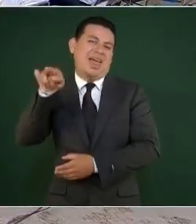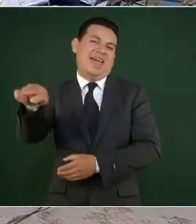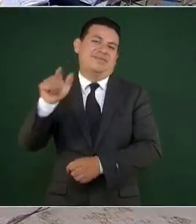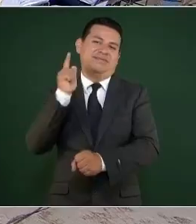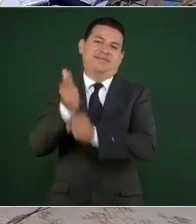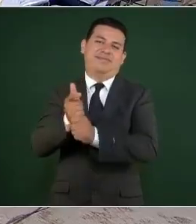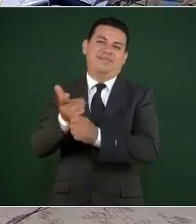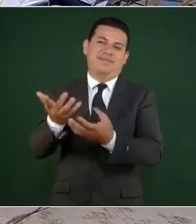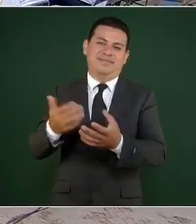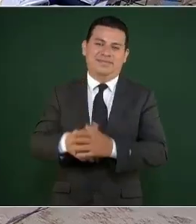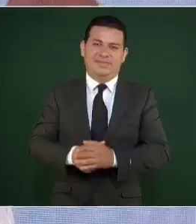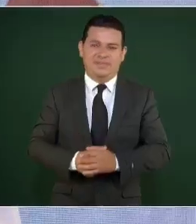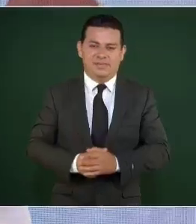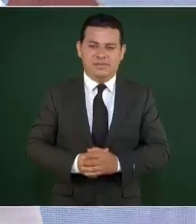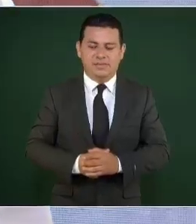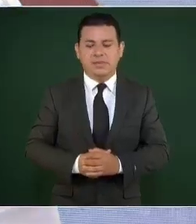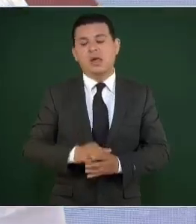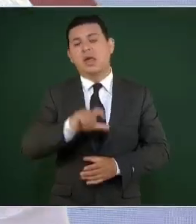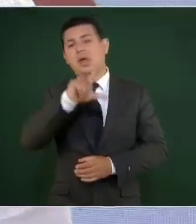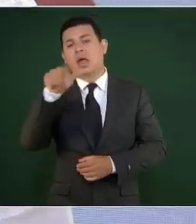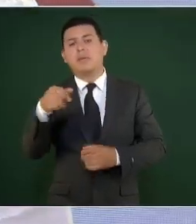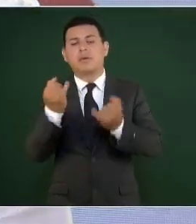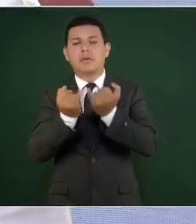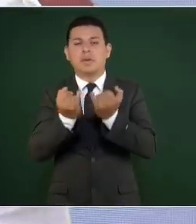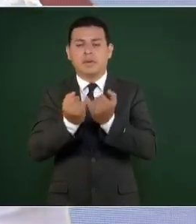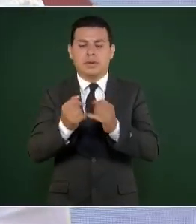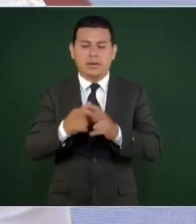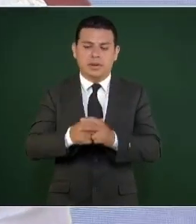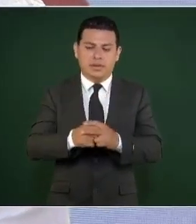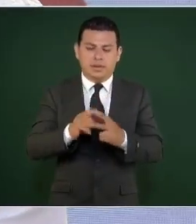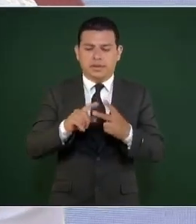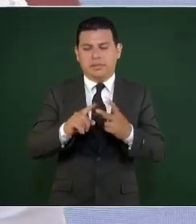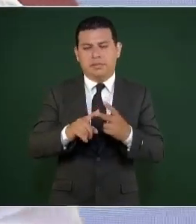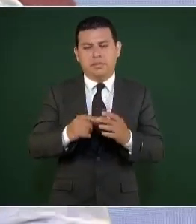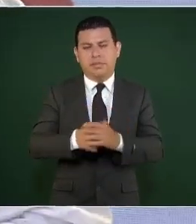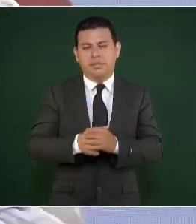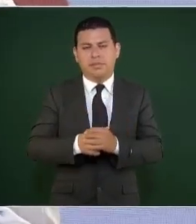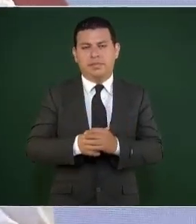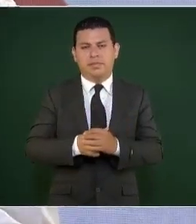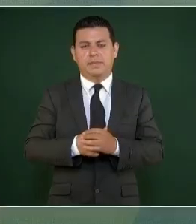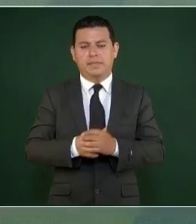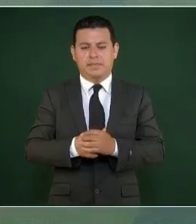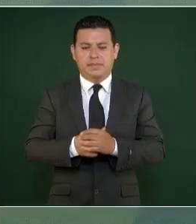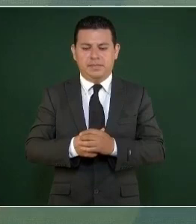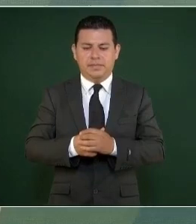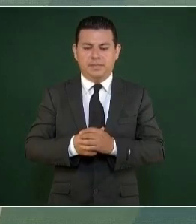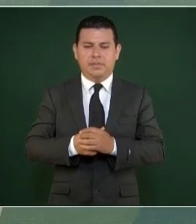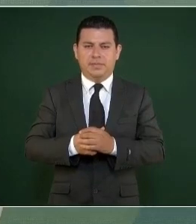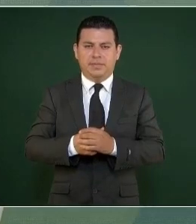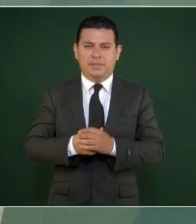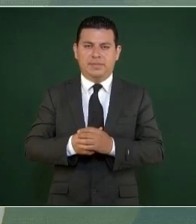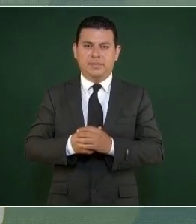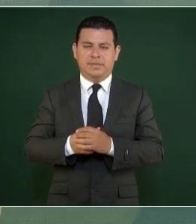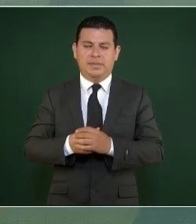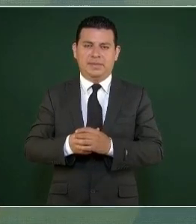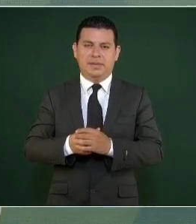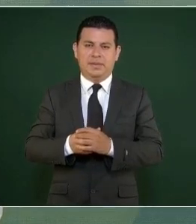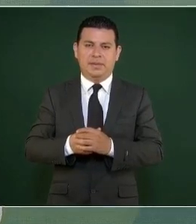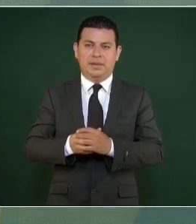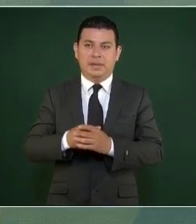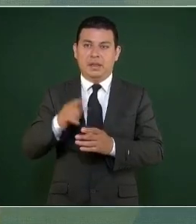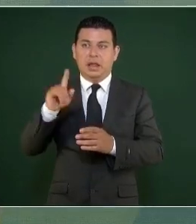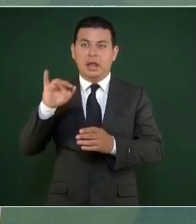Y luego, como que se había equivocado, ¿no? Lo